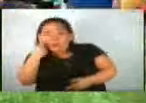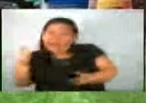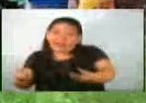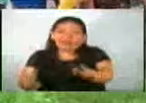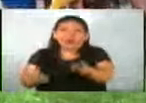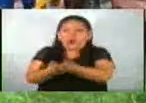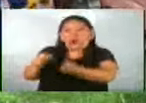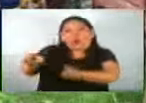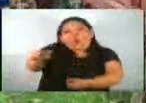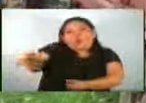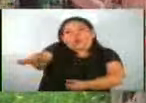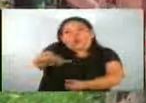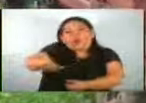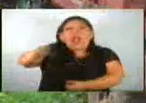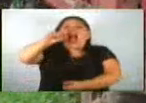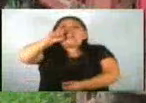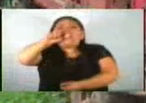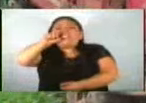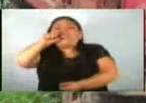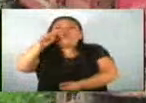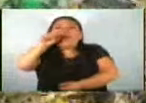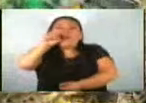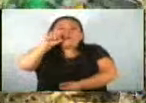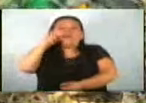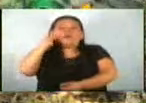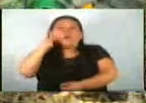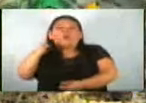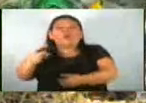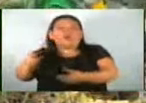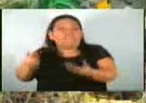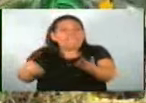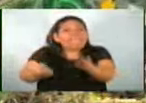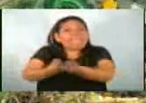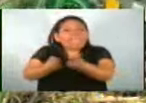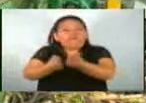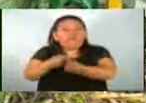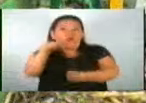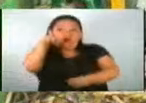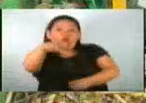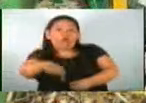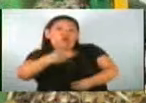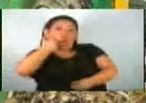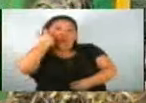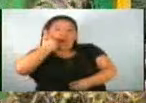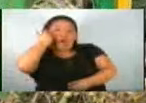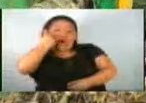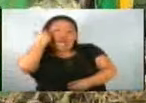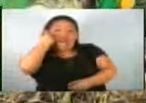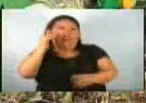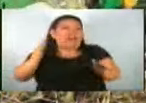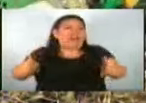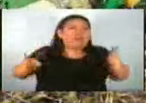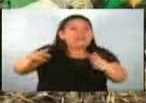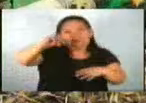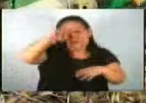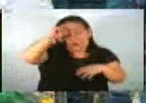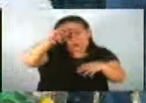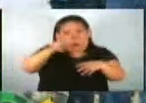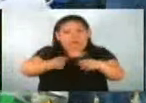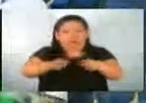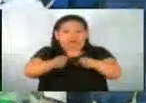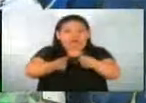ingenio cercano a ese lugar y unieron esfuerzos para poder rescatar a este joven que se encontraba atrapado